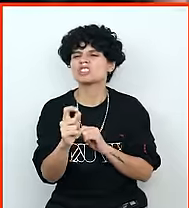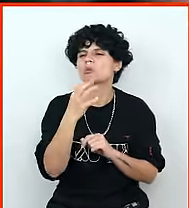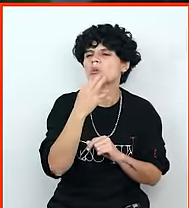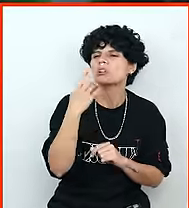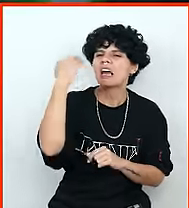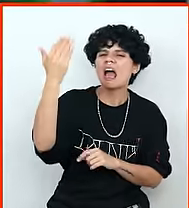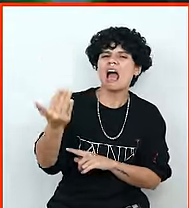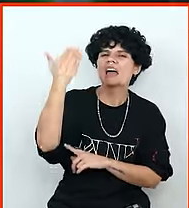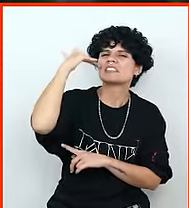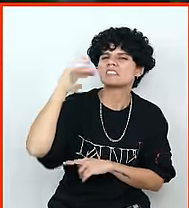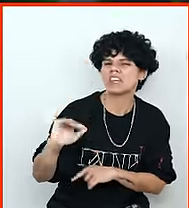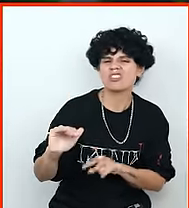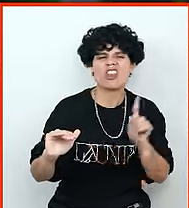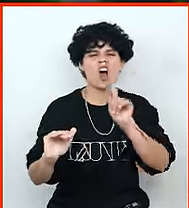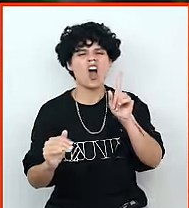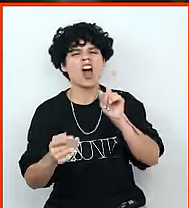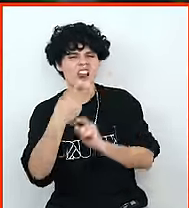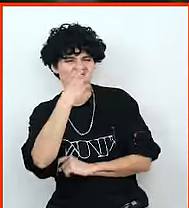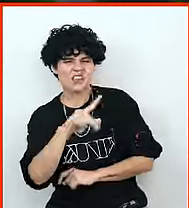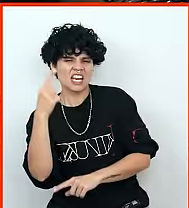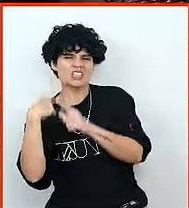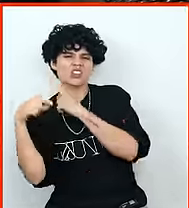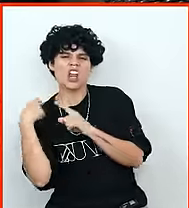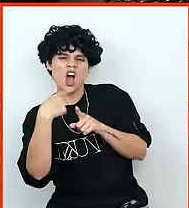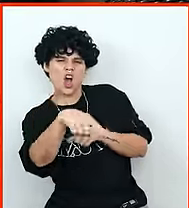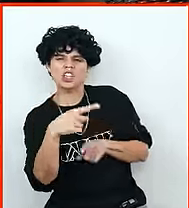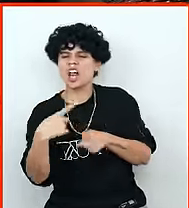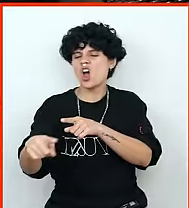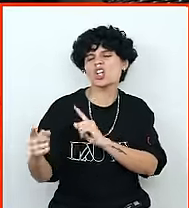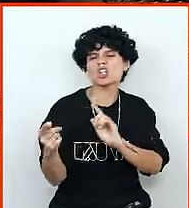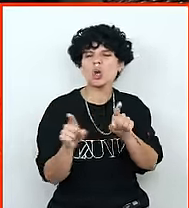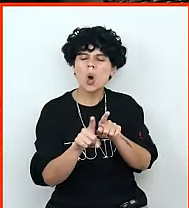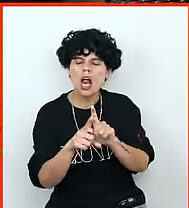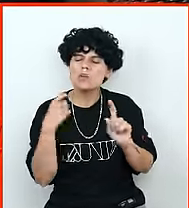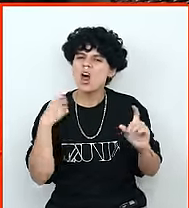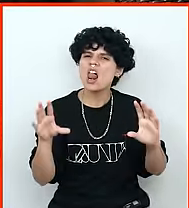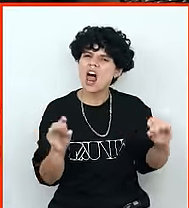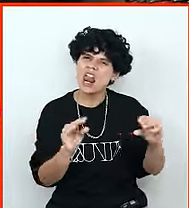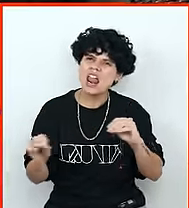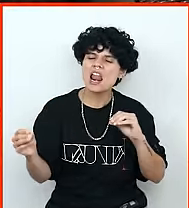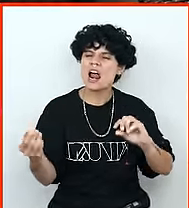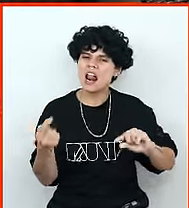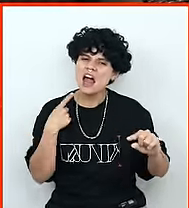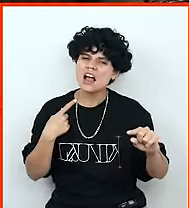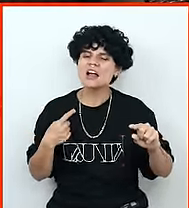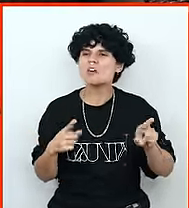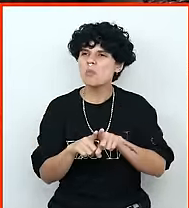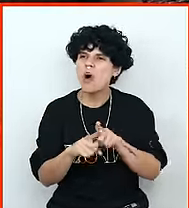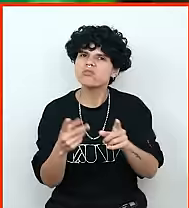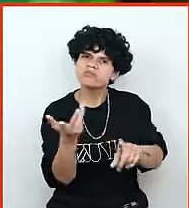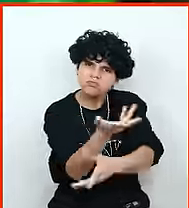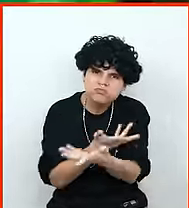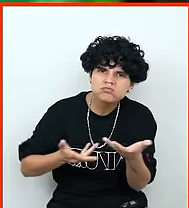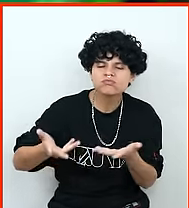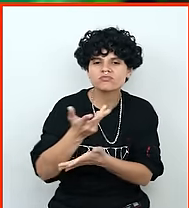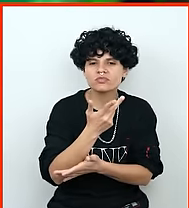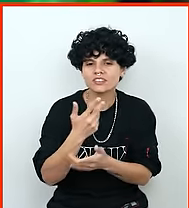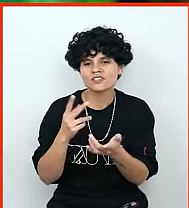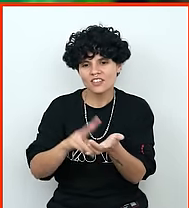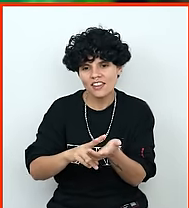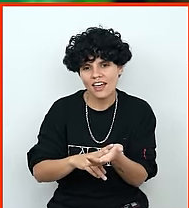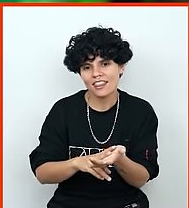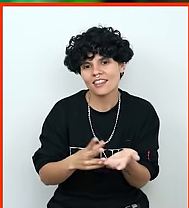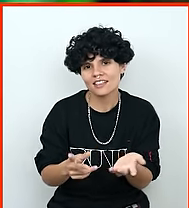cuando era chico, no, weón, yo sé otra historia y todo, tiene algo bonito, eso es lo que, entonces aquí yo también me metí en esa ola, y así